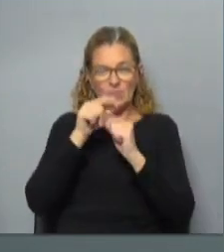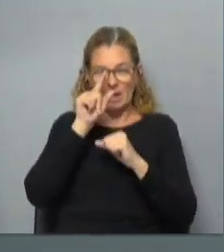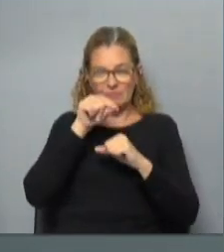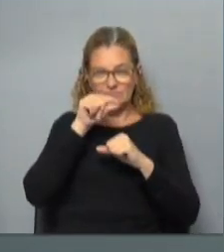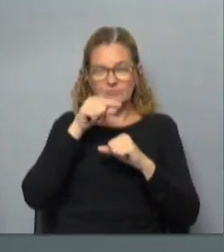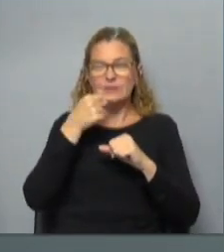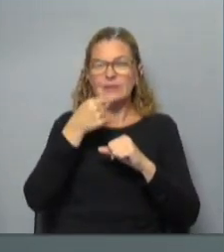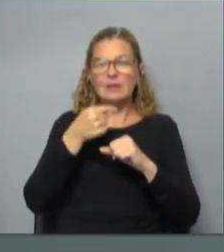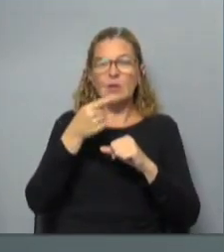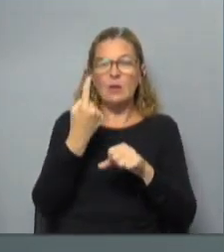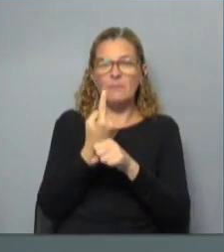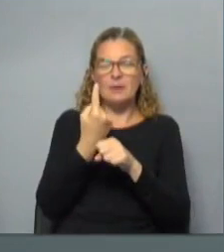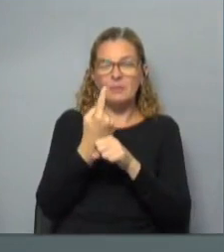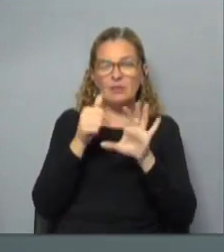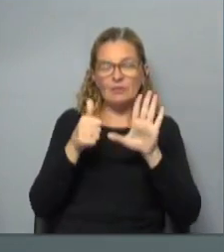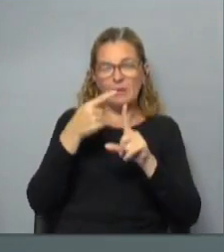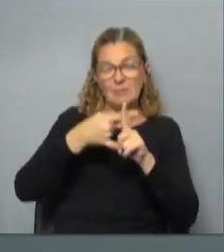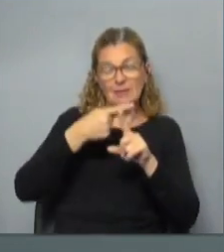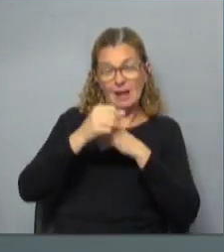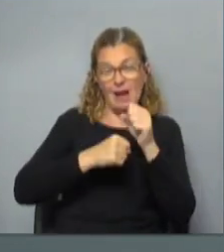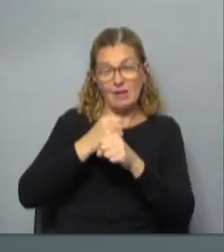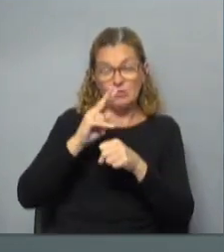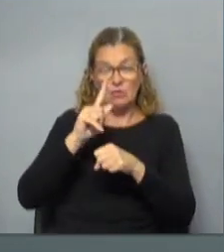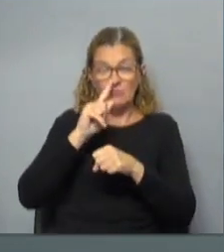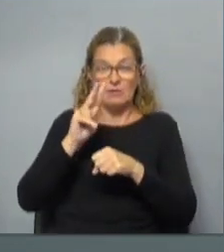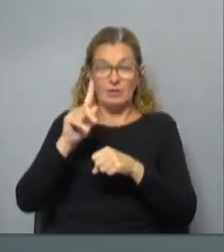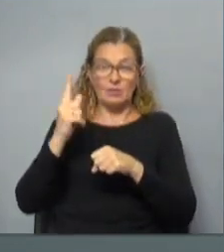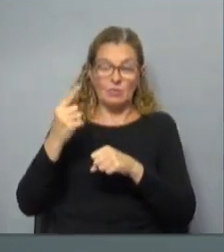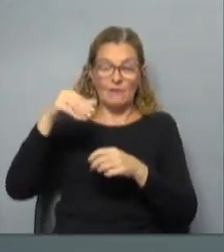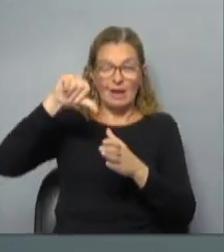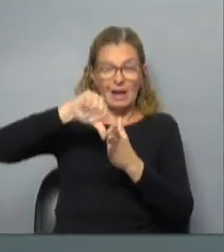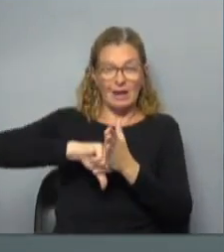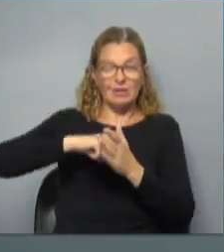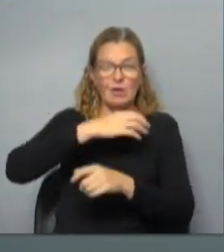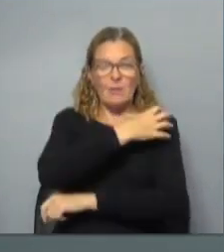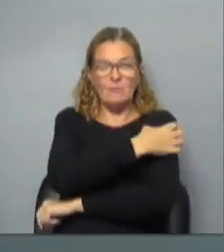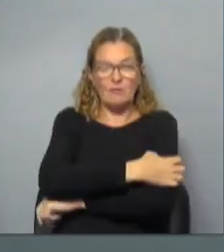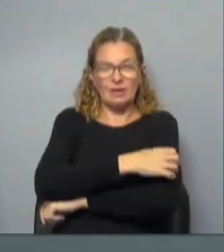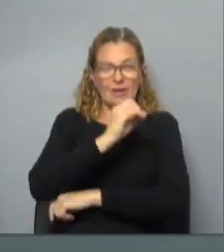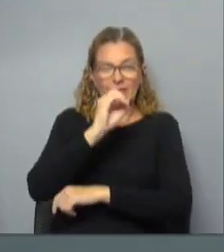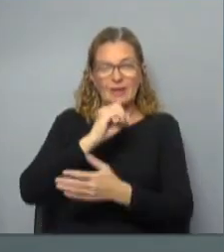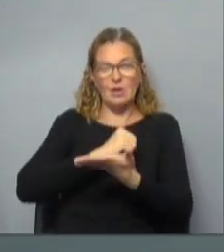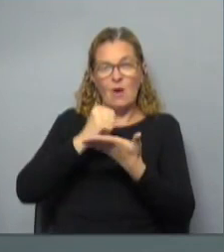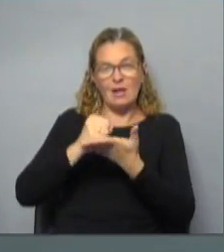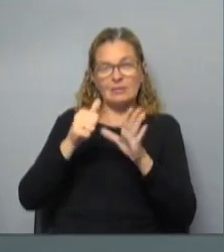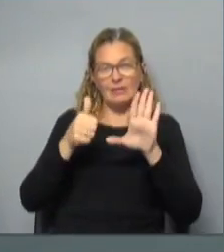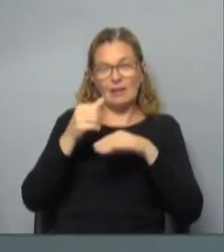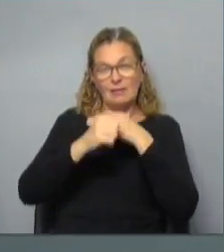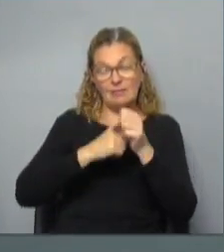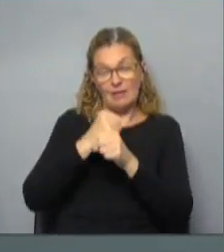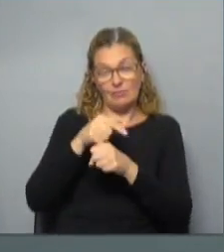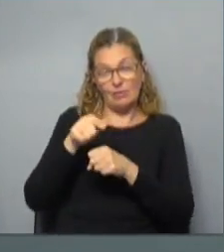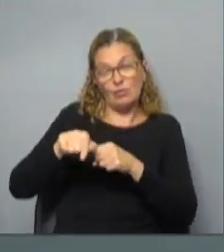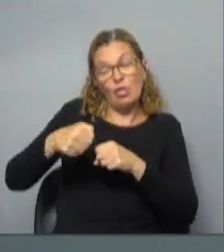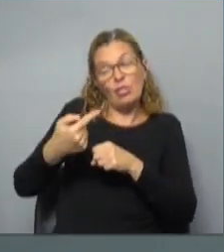había dicho que en el primer semestre del año 2021 había caído la pobreza en la población de 0 a 6 años y eso